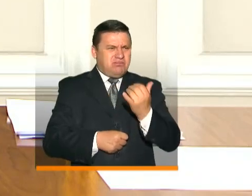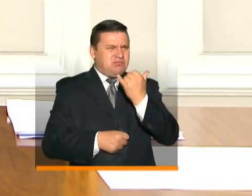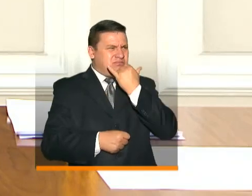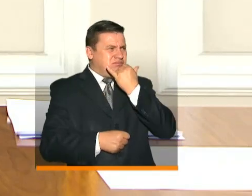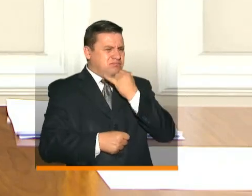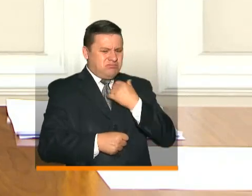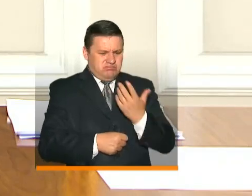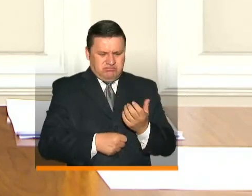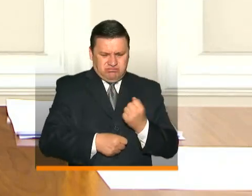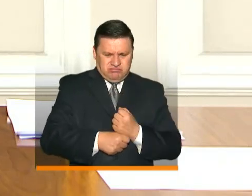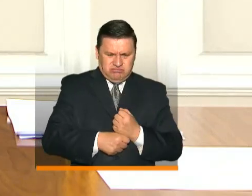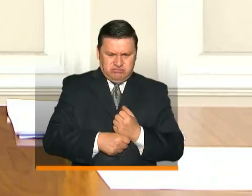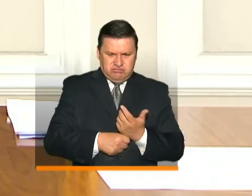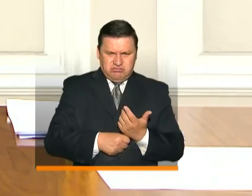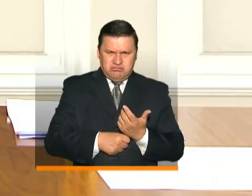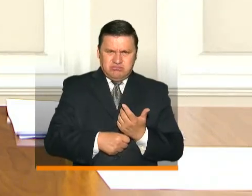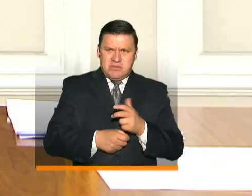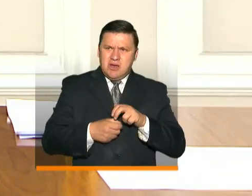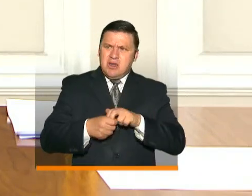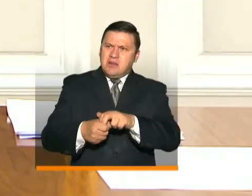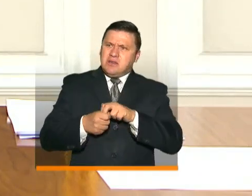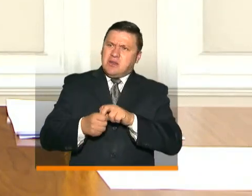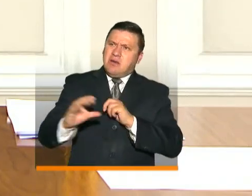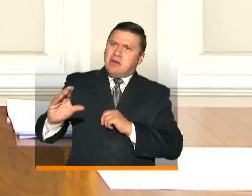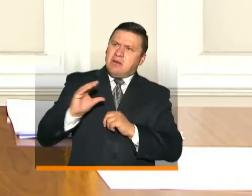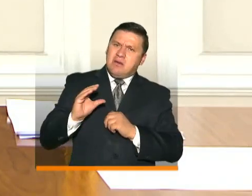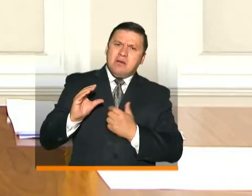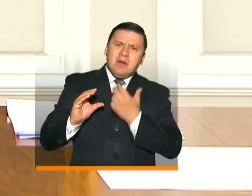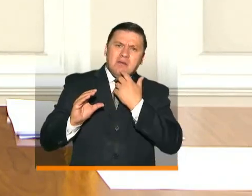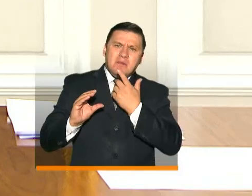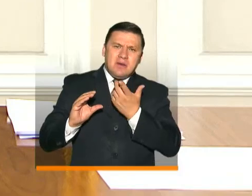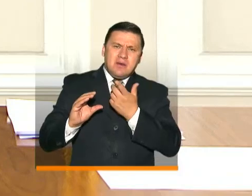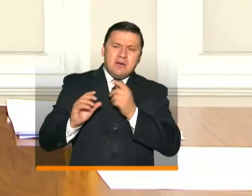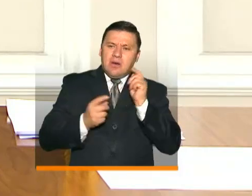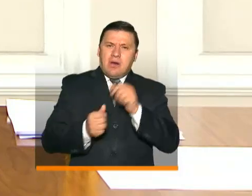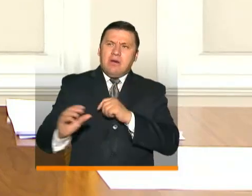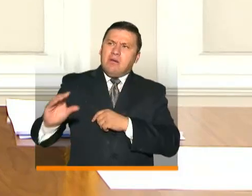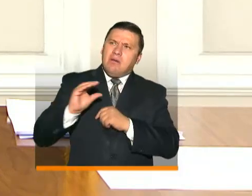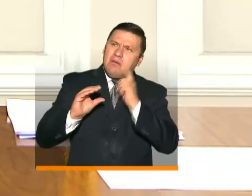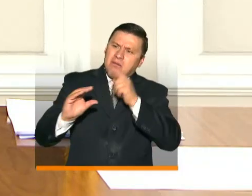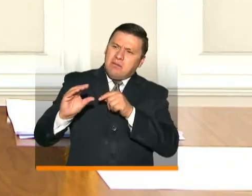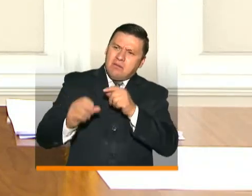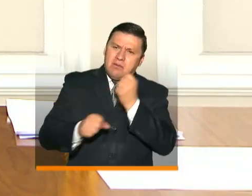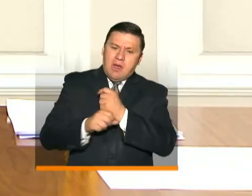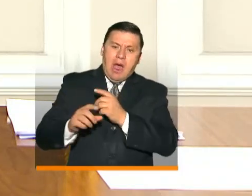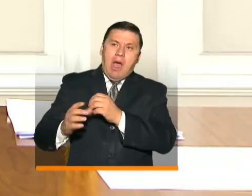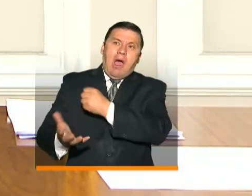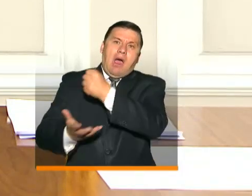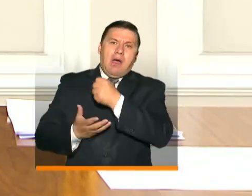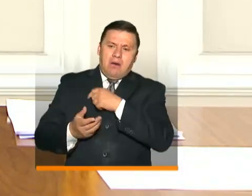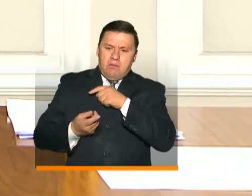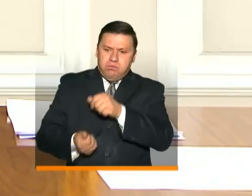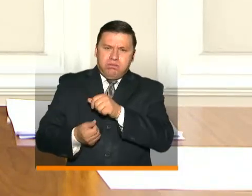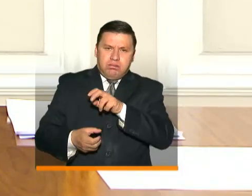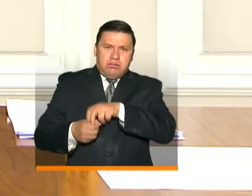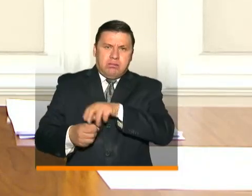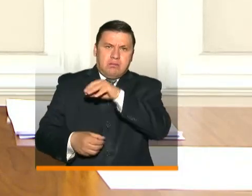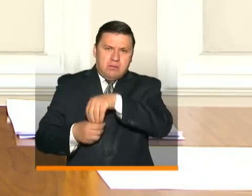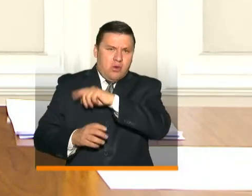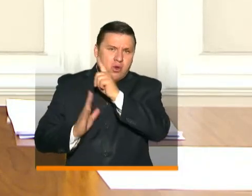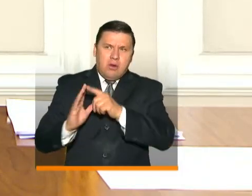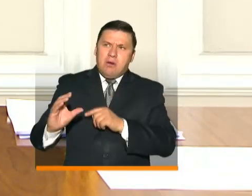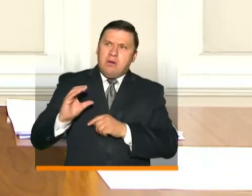pasará con el auxilio de transporte? Aquí la ministra viene a contarles a ustedes con mucha claridad que esas personas que están trabajando en